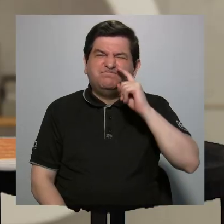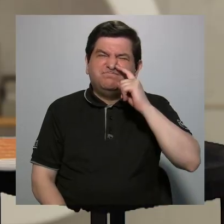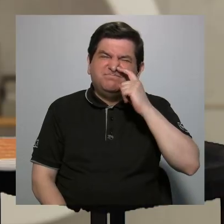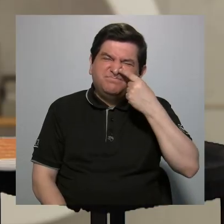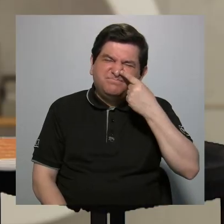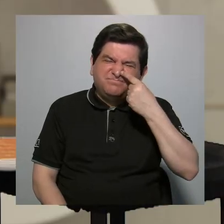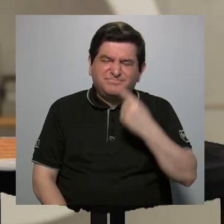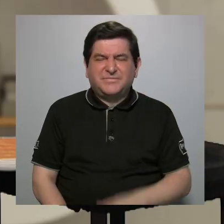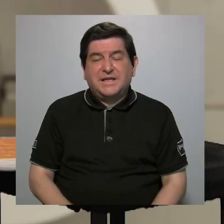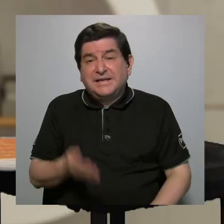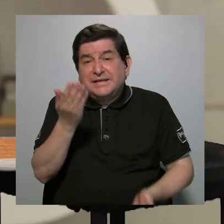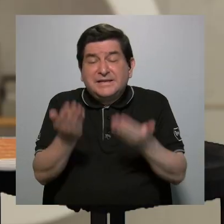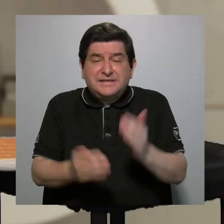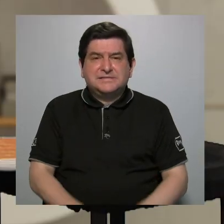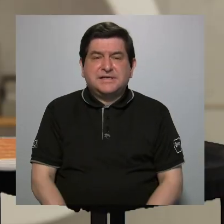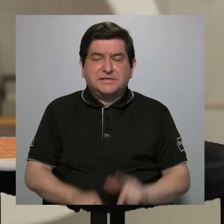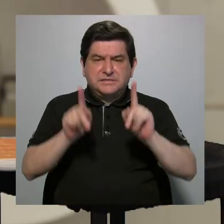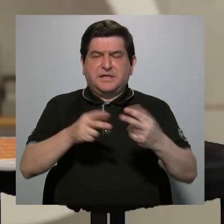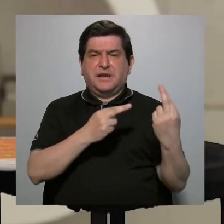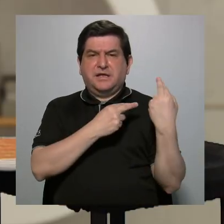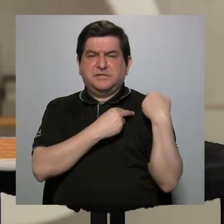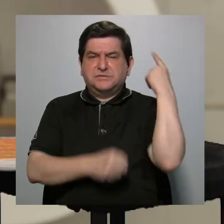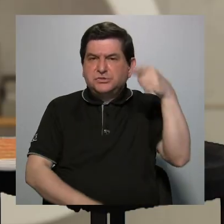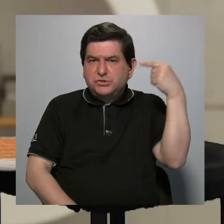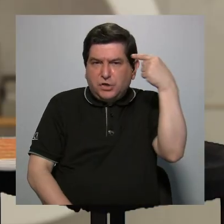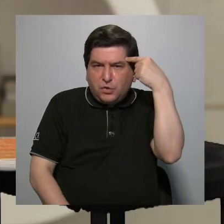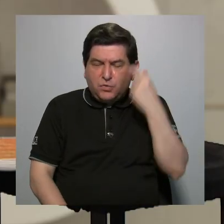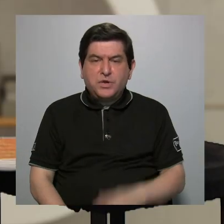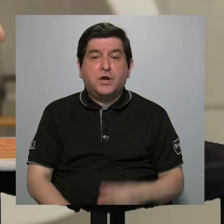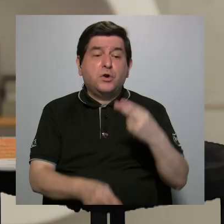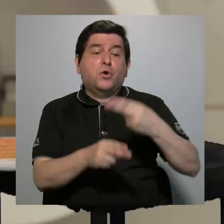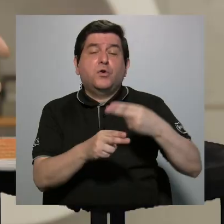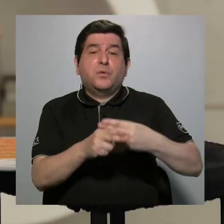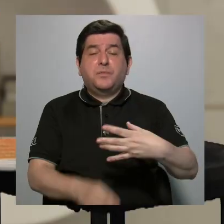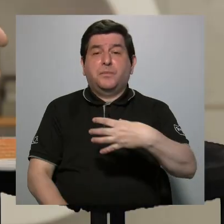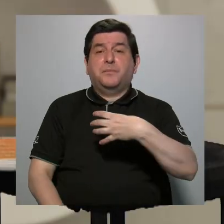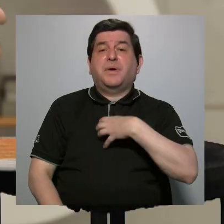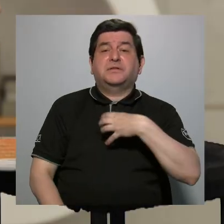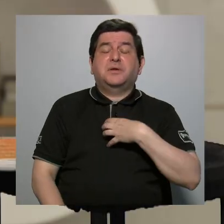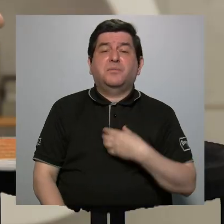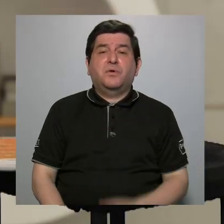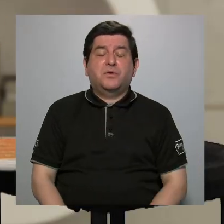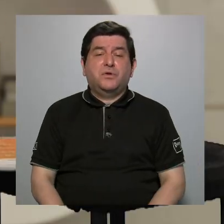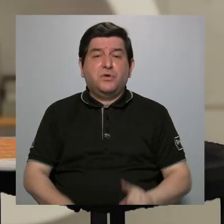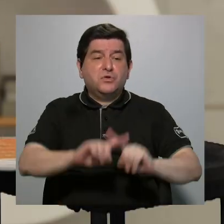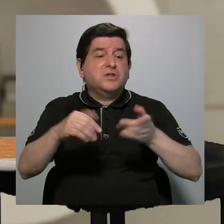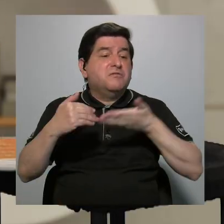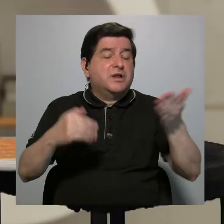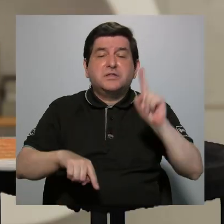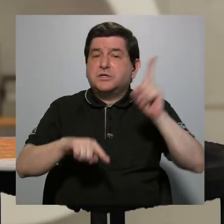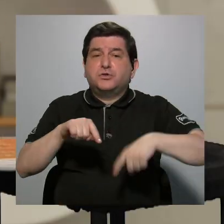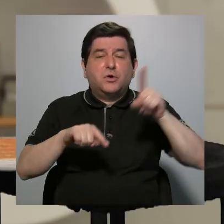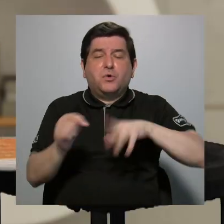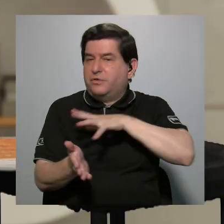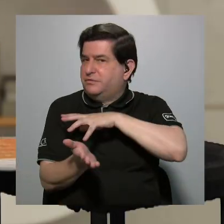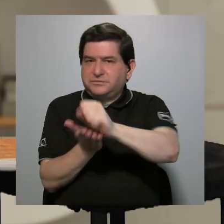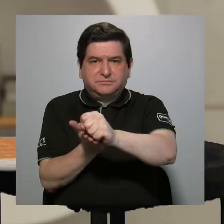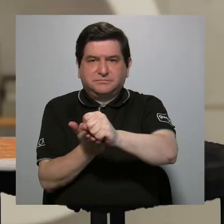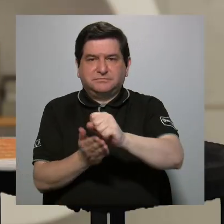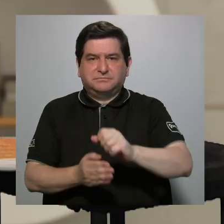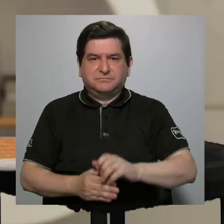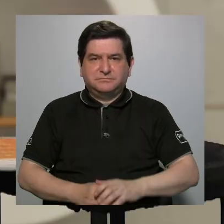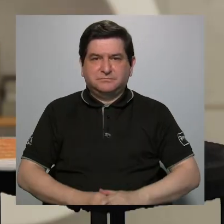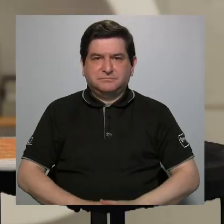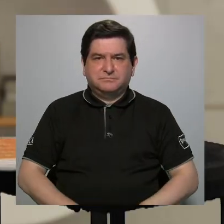pereza de los responsables del gobierno de nombrar patrimonio ciertas obras para que no se puedan demoler. Correcto.